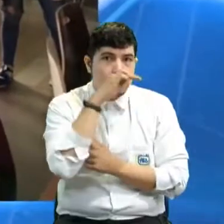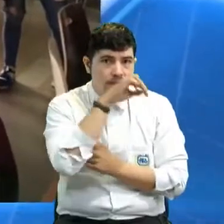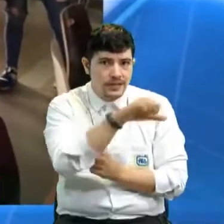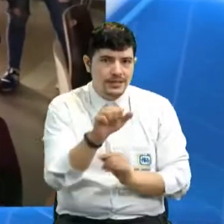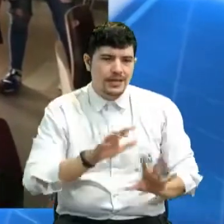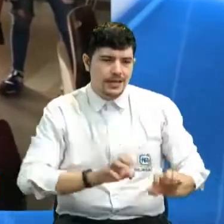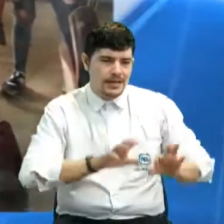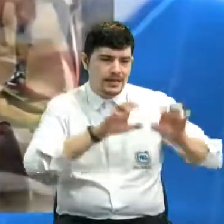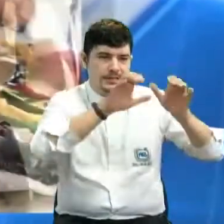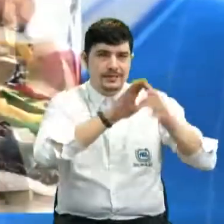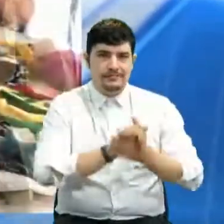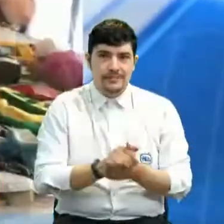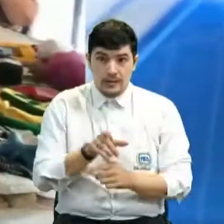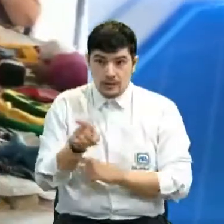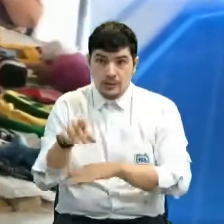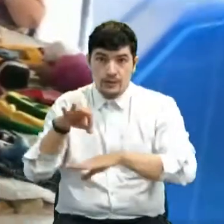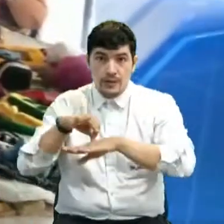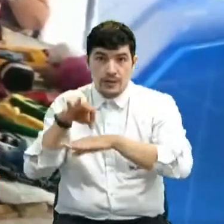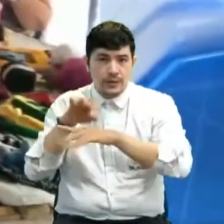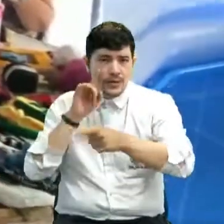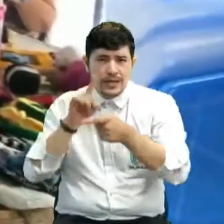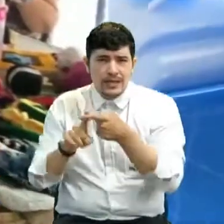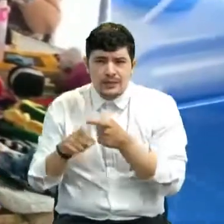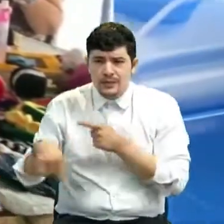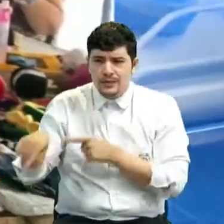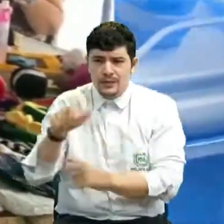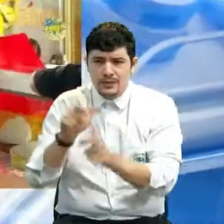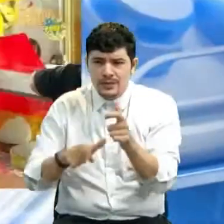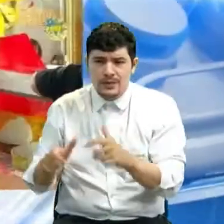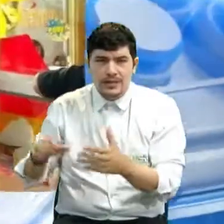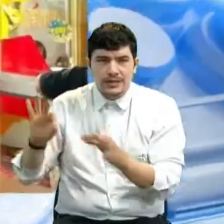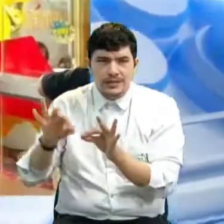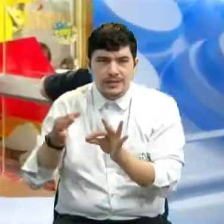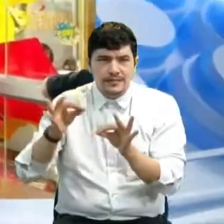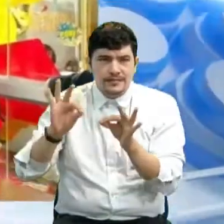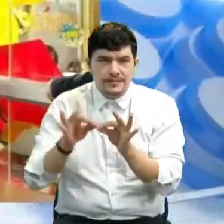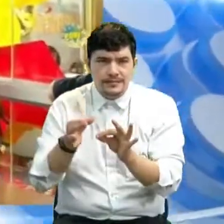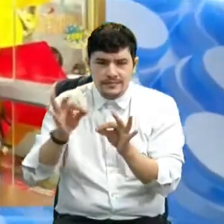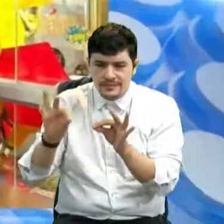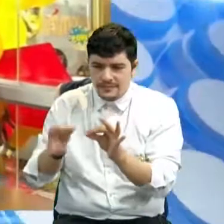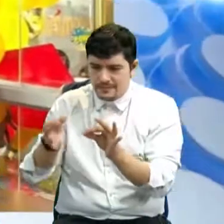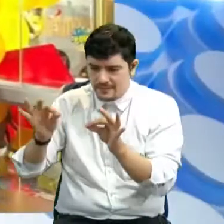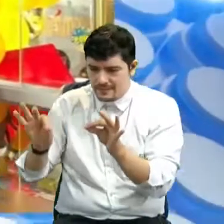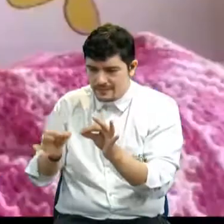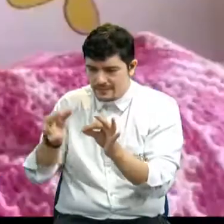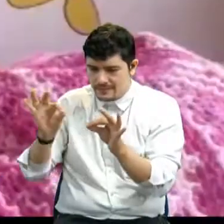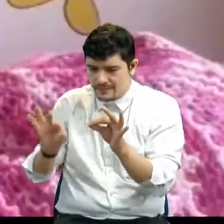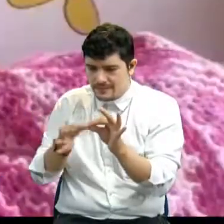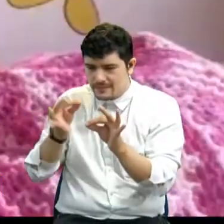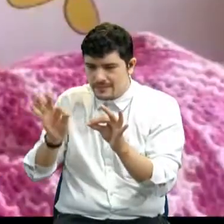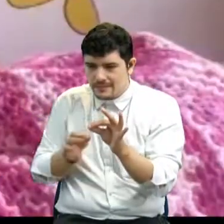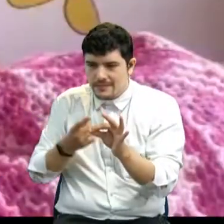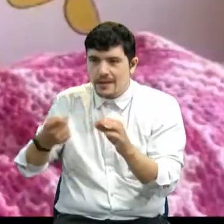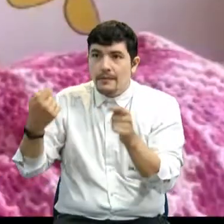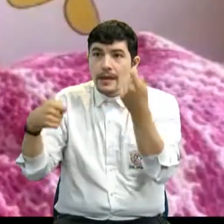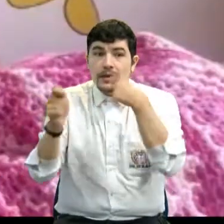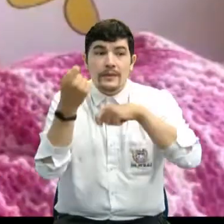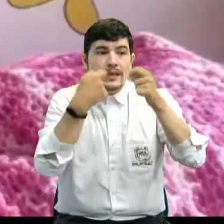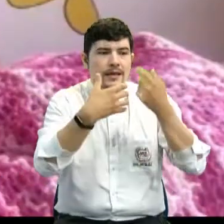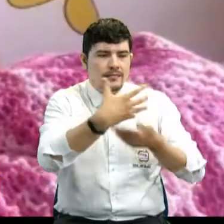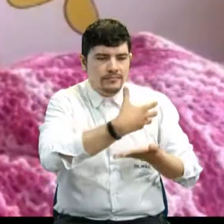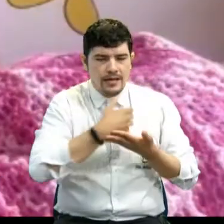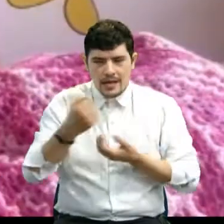un grupo que impulsa a las mujeres por medio del tejido para alegrar la vida de aquellos niños en procesos oncológicos me llena de mucha